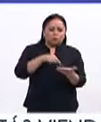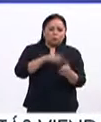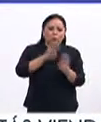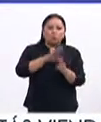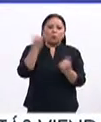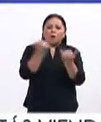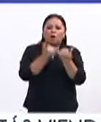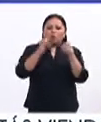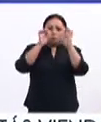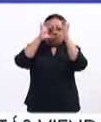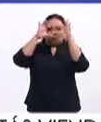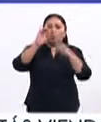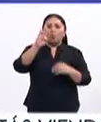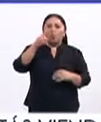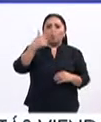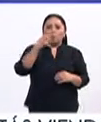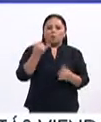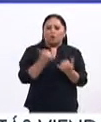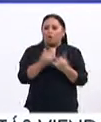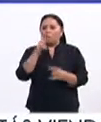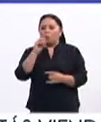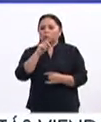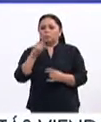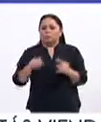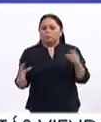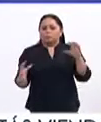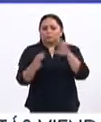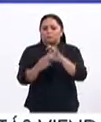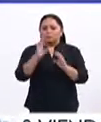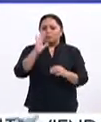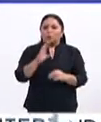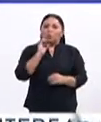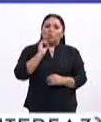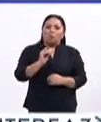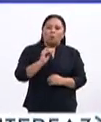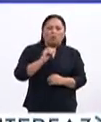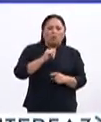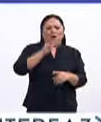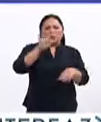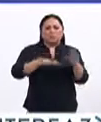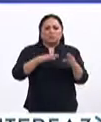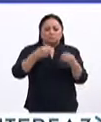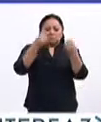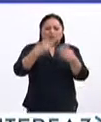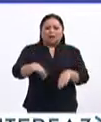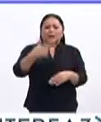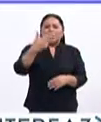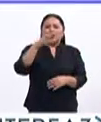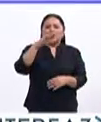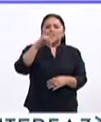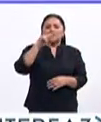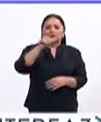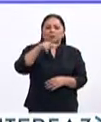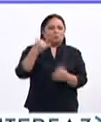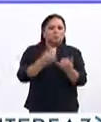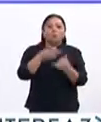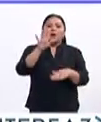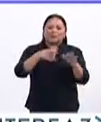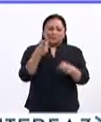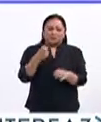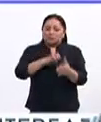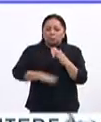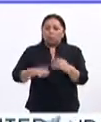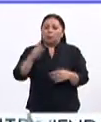un búho y un pozo, Claro. o de un ermitaño que está medio perdido. O sea, son momentos que el